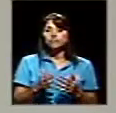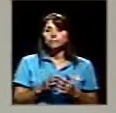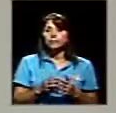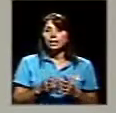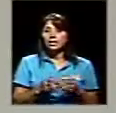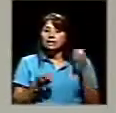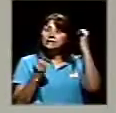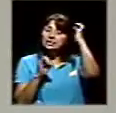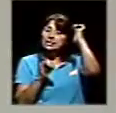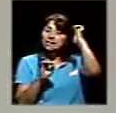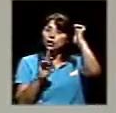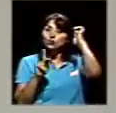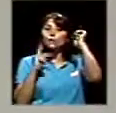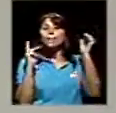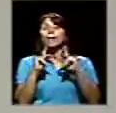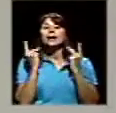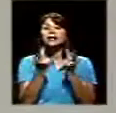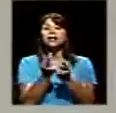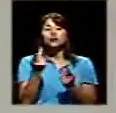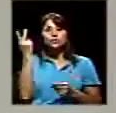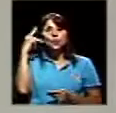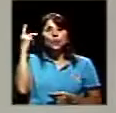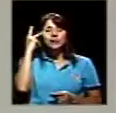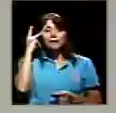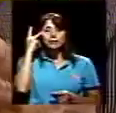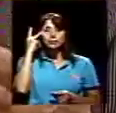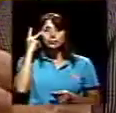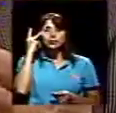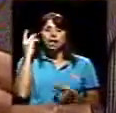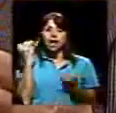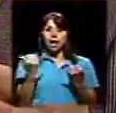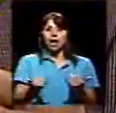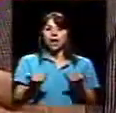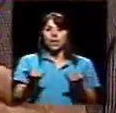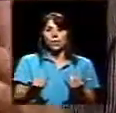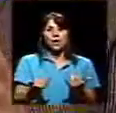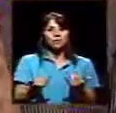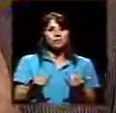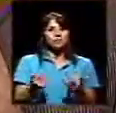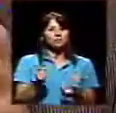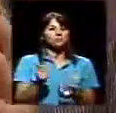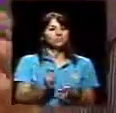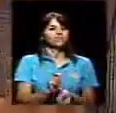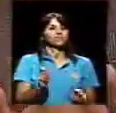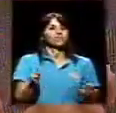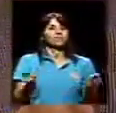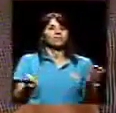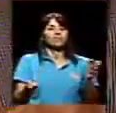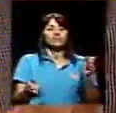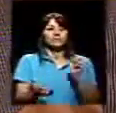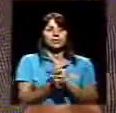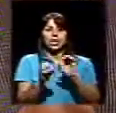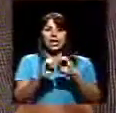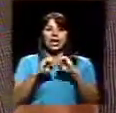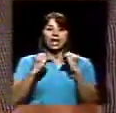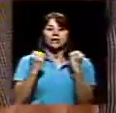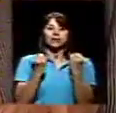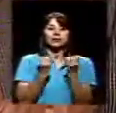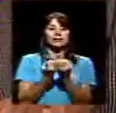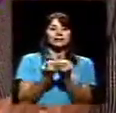Si los partidos se han convertido en general en organizaciones bastante exclusivas de